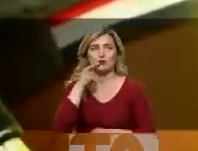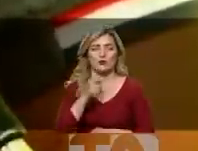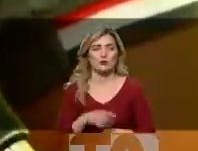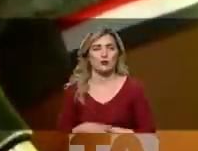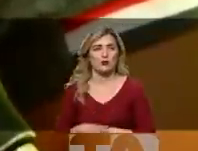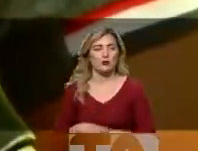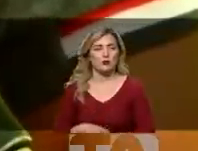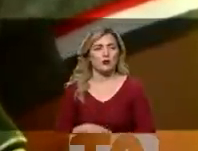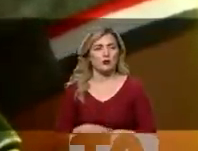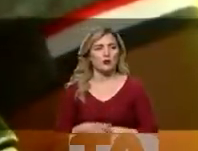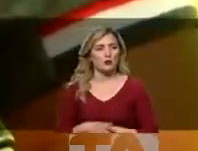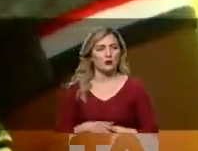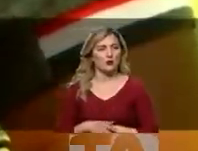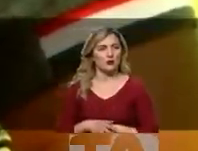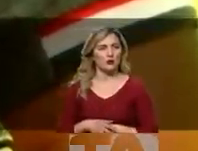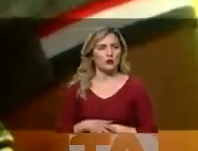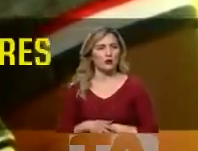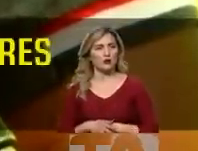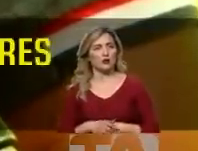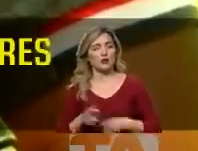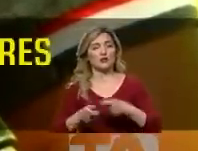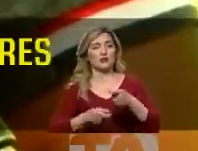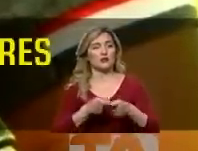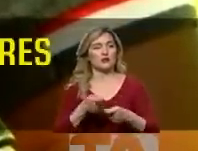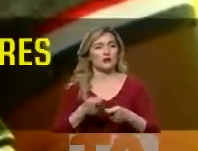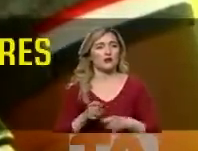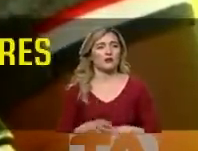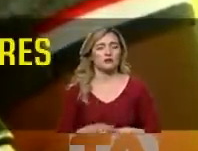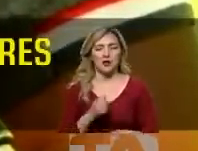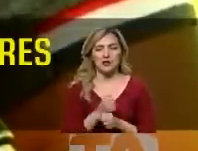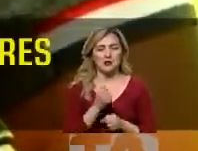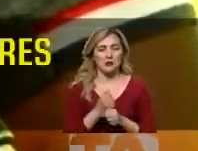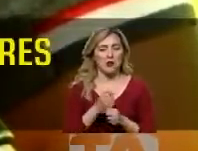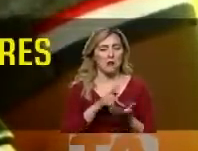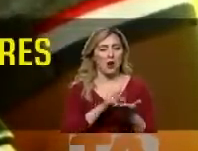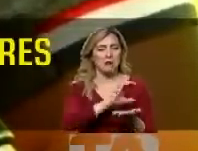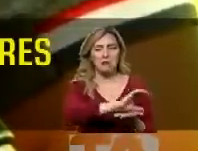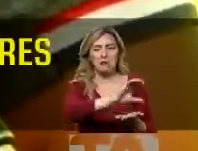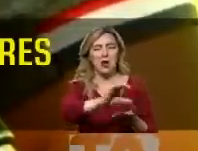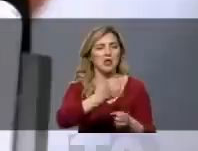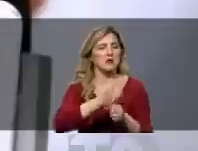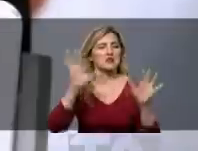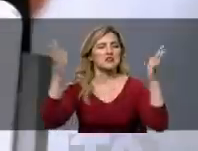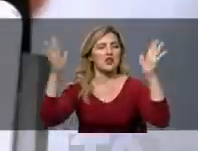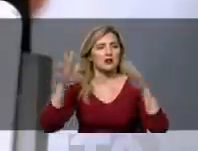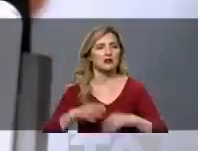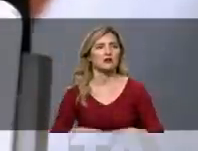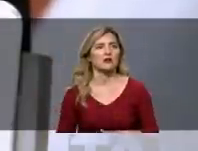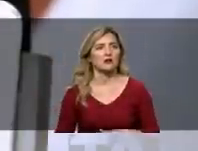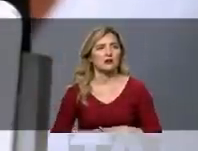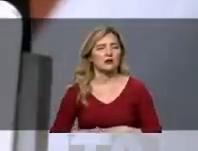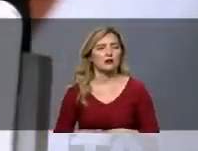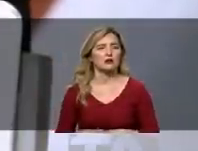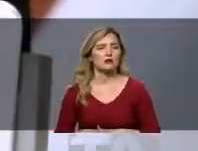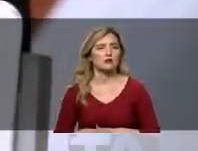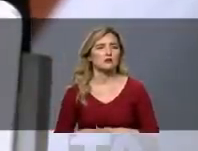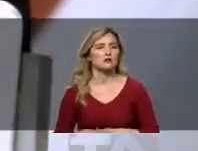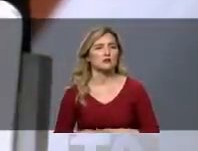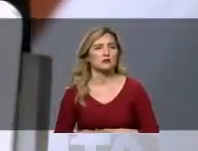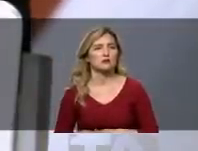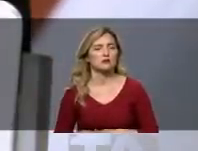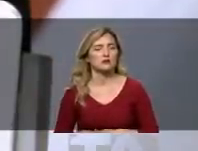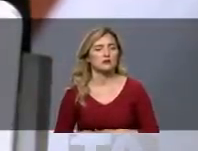hizo la venta, pero no fue repartido en su, así un dólar a los trabajadores. Bosque de teca es una, eso